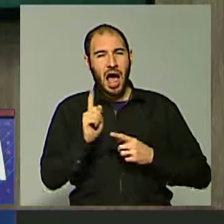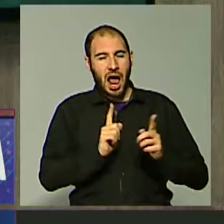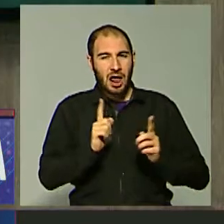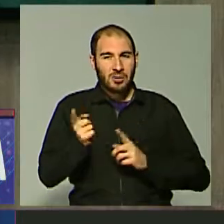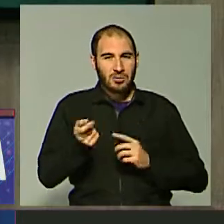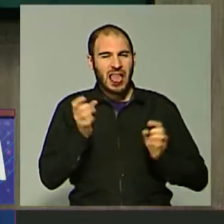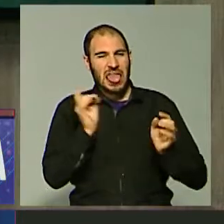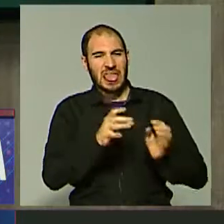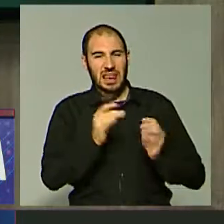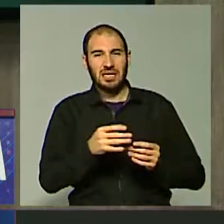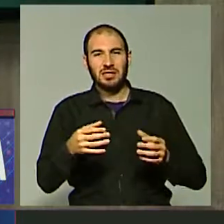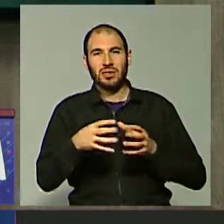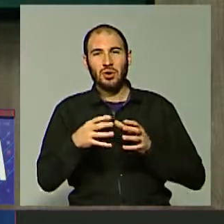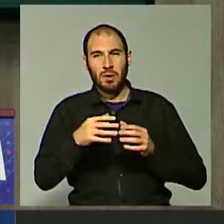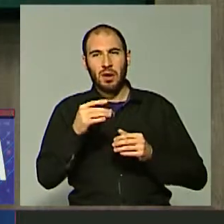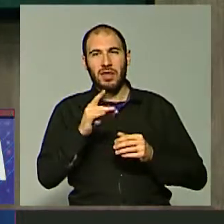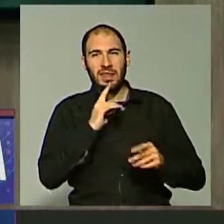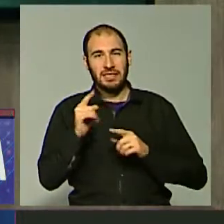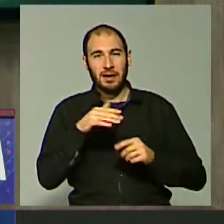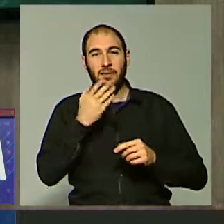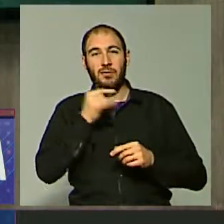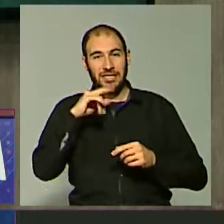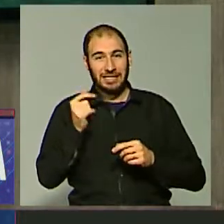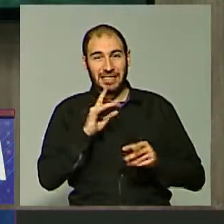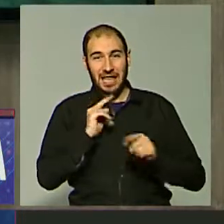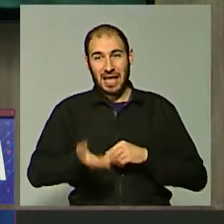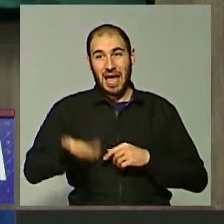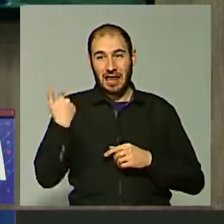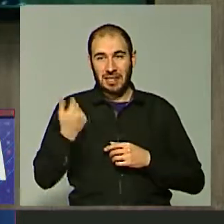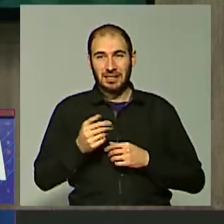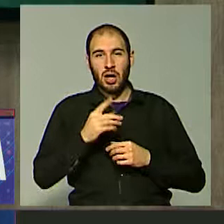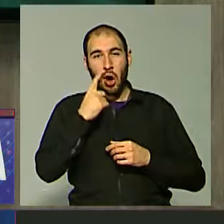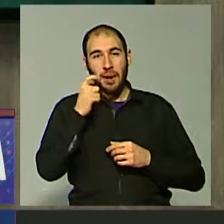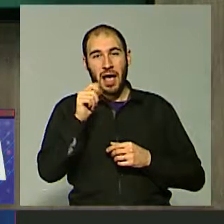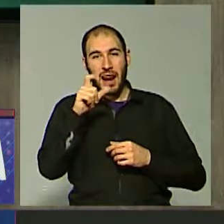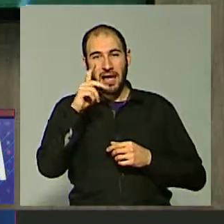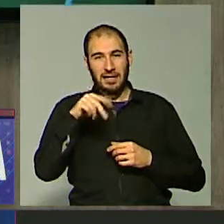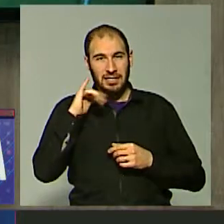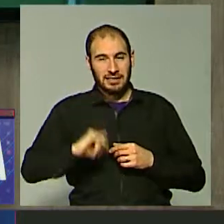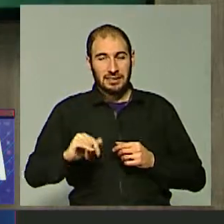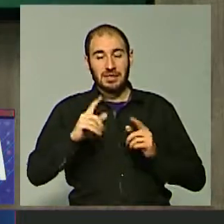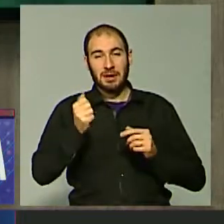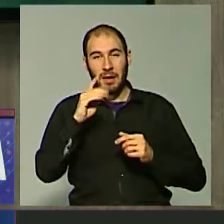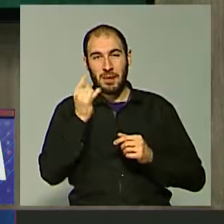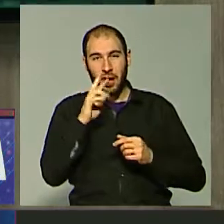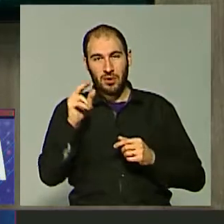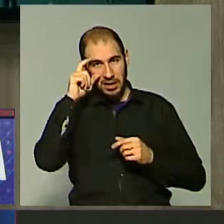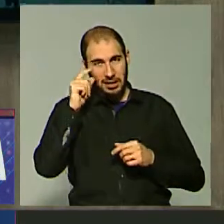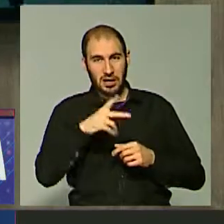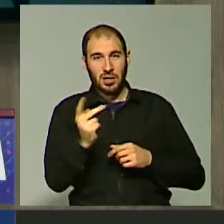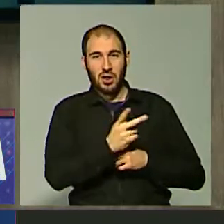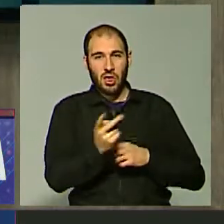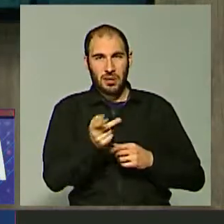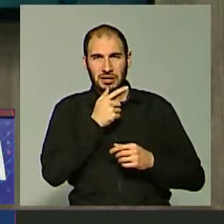quiere, fue muy criticado por parte de hinchada Marcelo Fuentes, que fue el anterior entrenador. Ya con Darío Alanís y Abaurre Martín estuvieron de algún modo